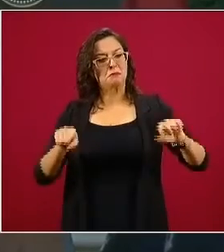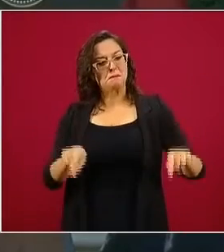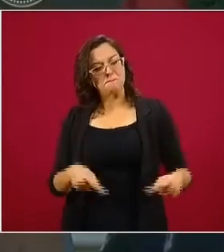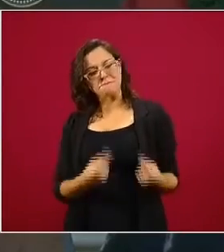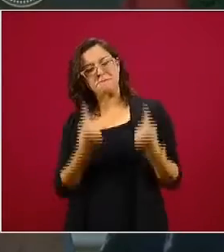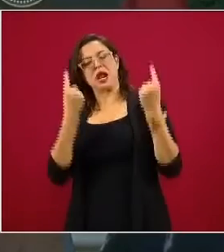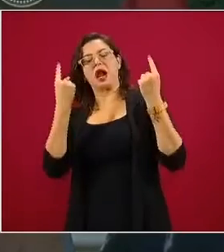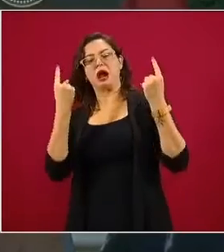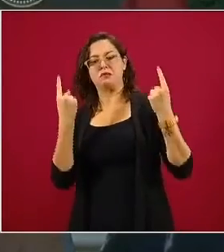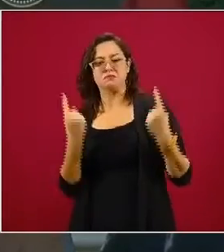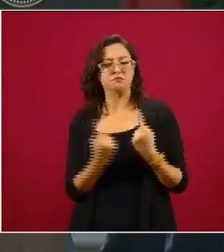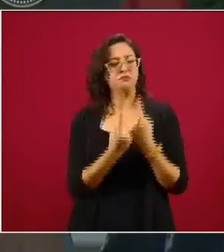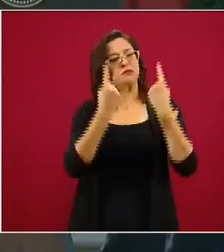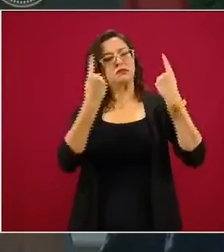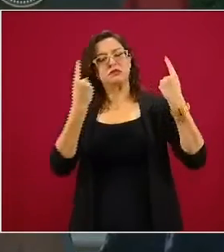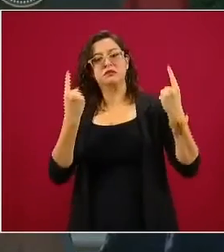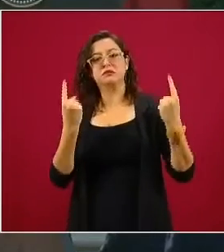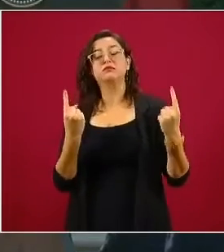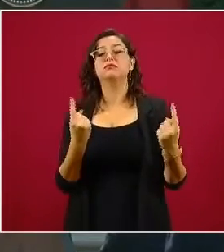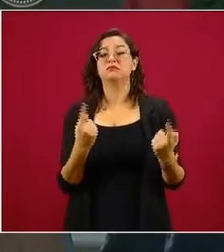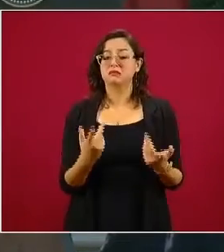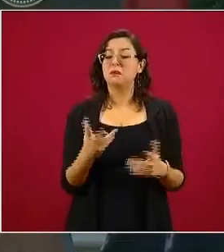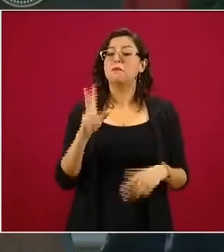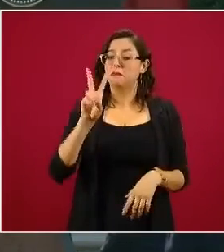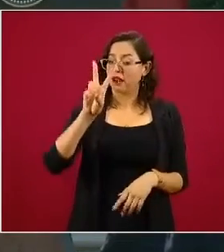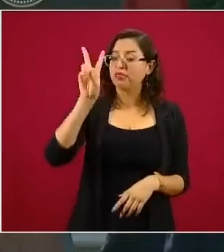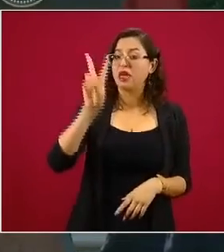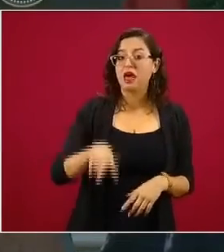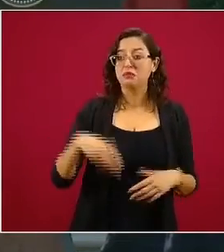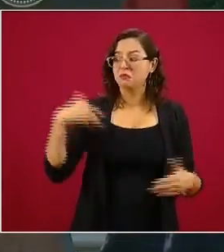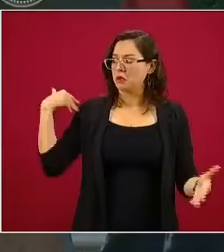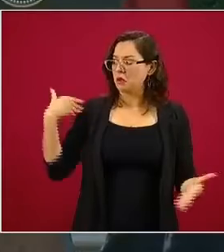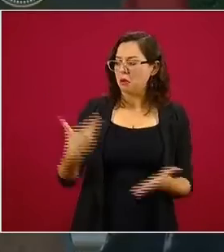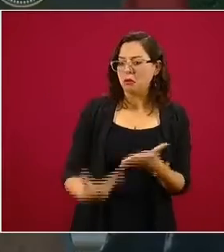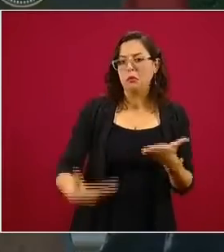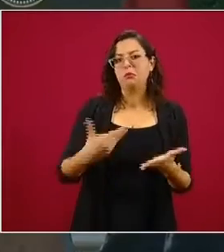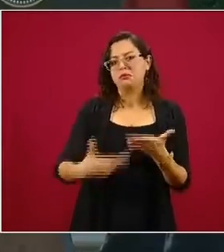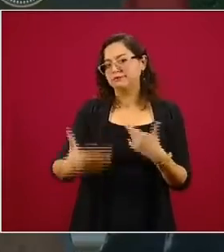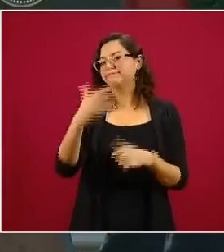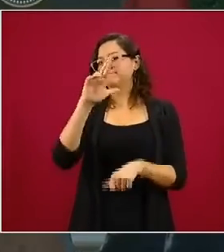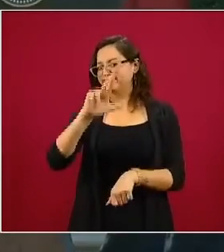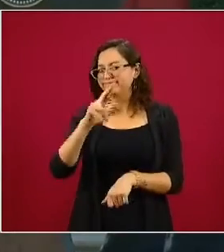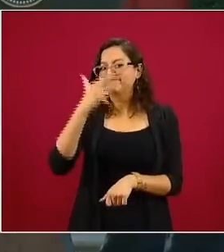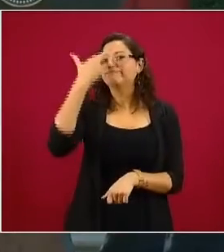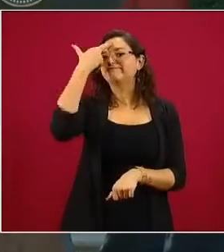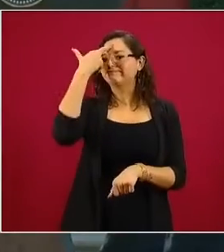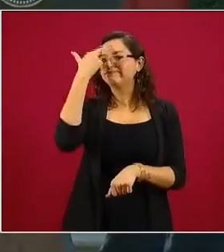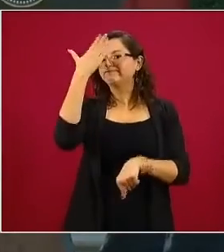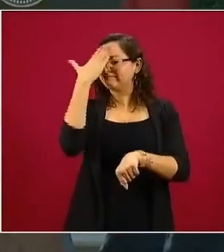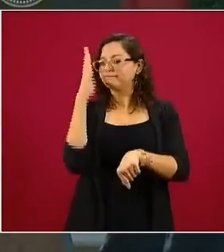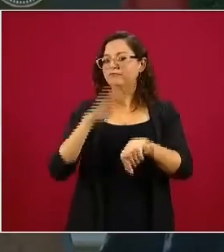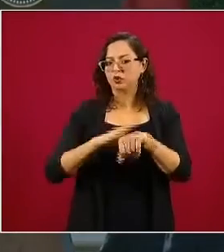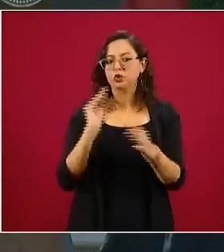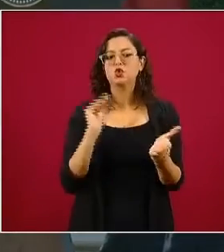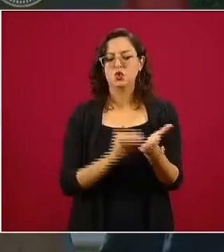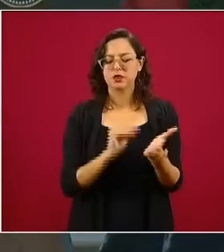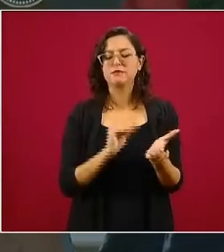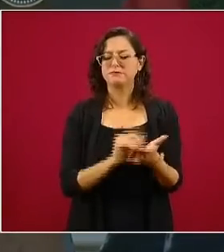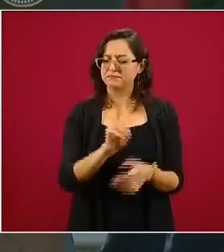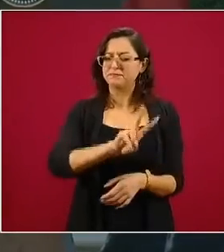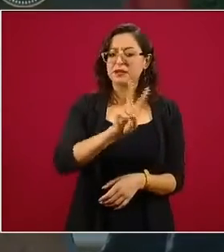todavía no se olvidan, pero también hemos podido establecer